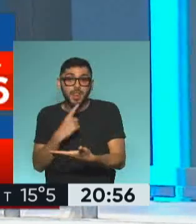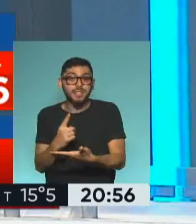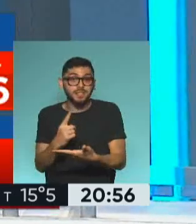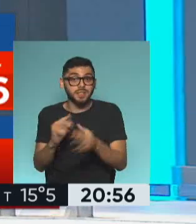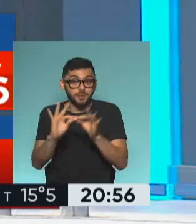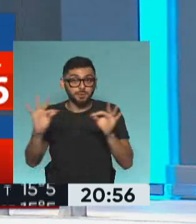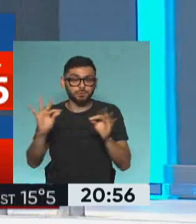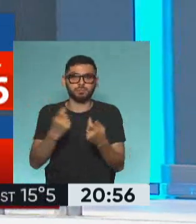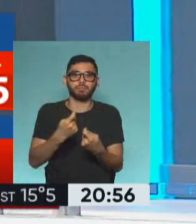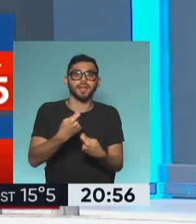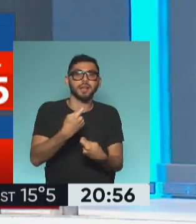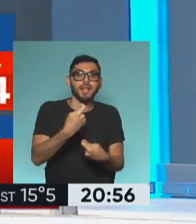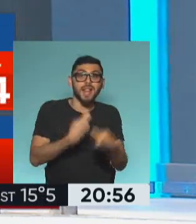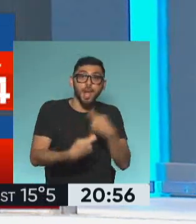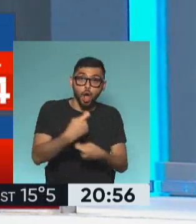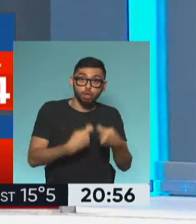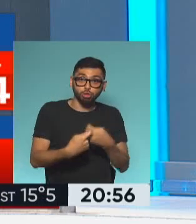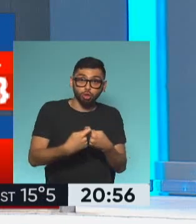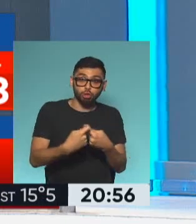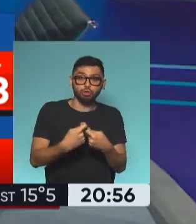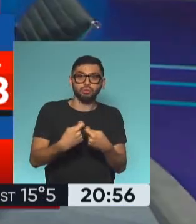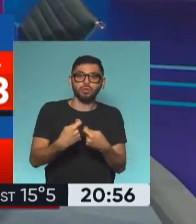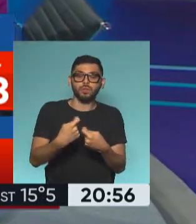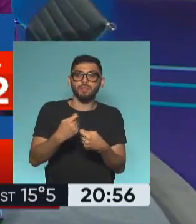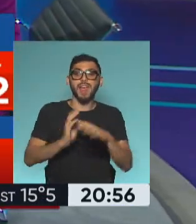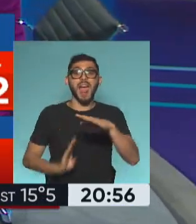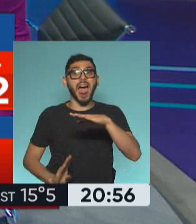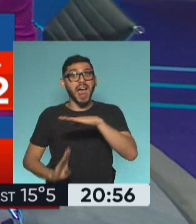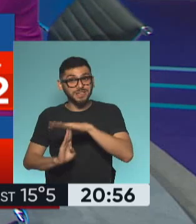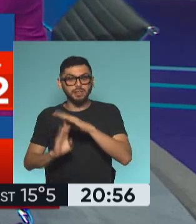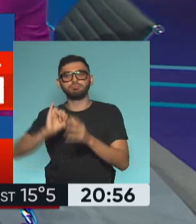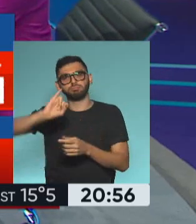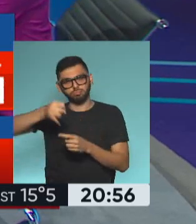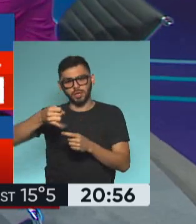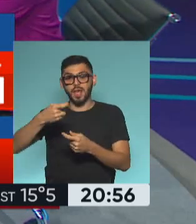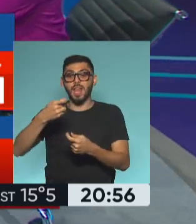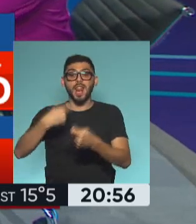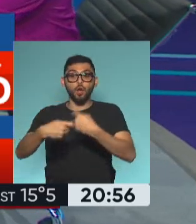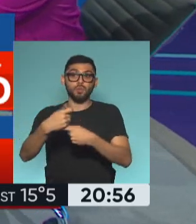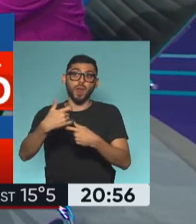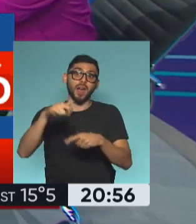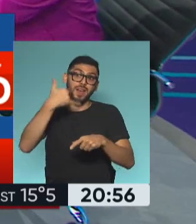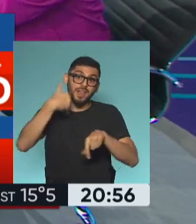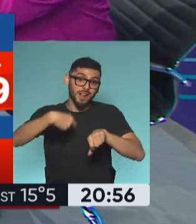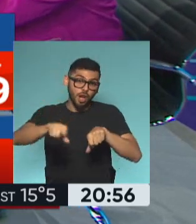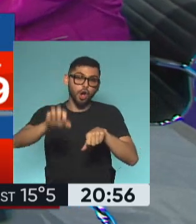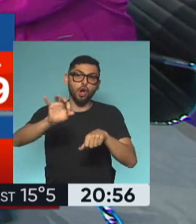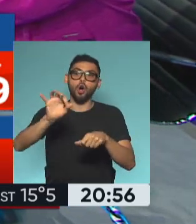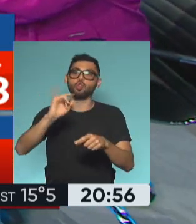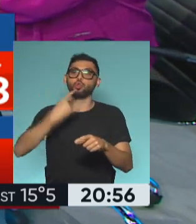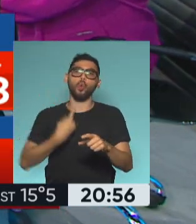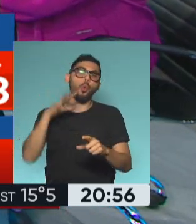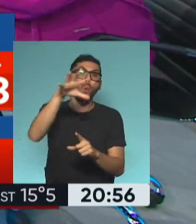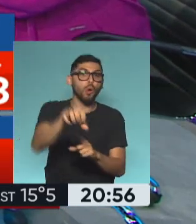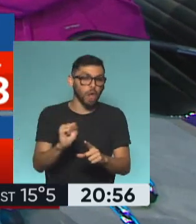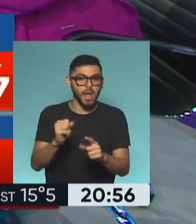textual, comercios, estarán habilitados los comercios esenciales, los comercios con envío a domicilio y para llevar.